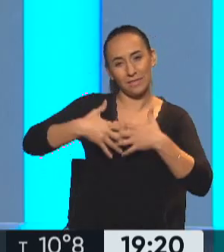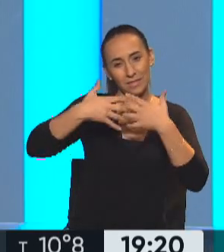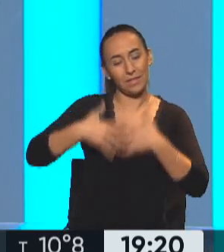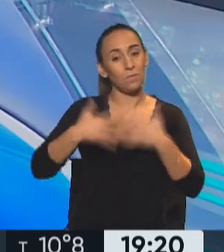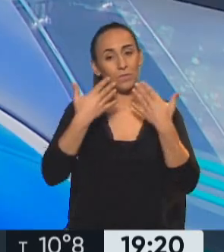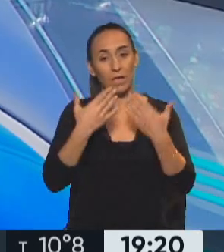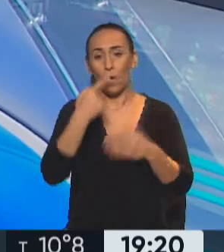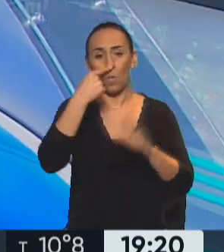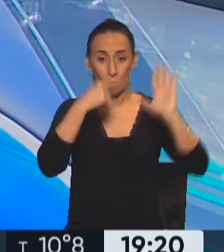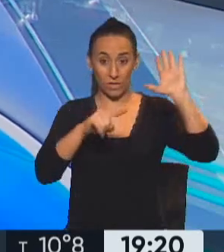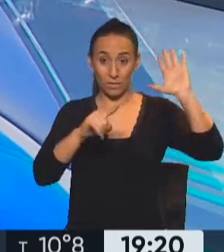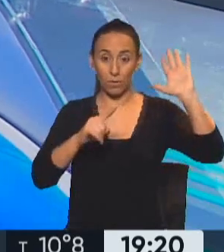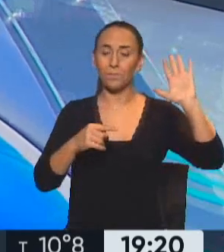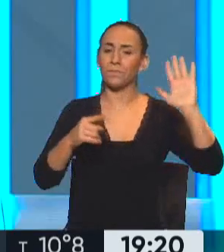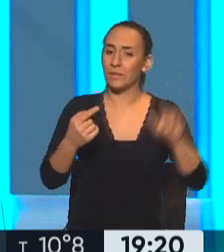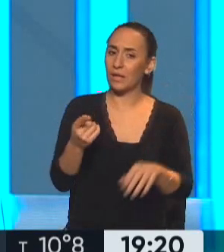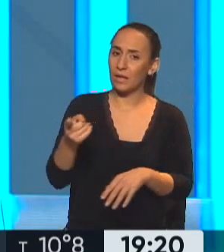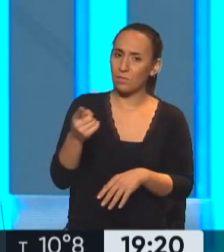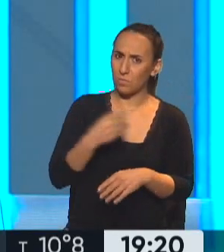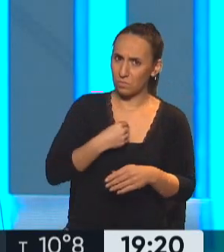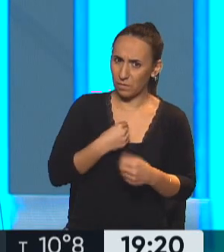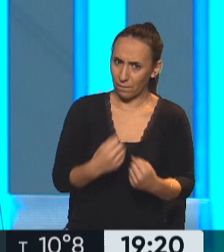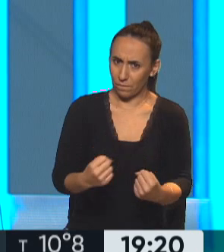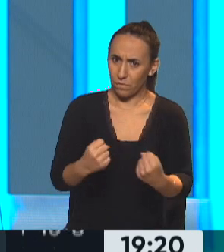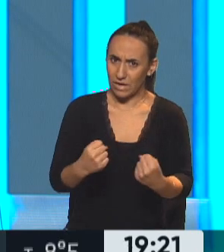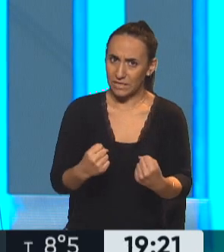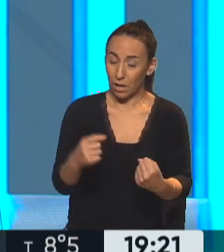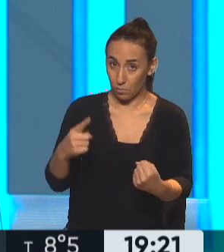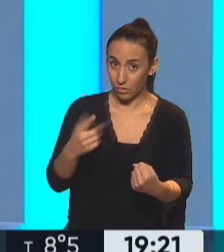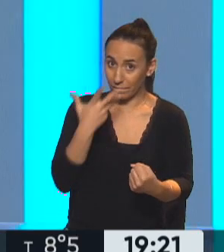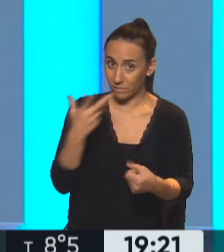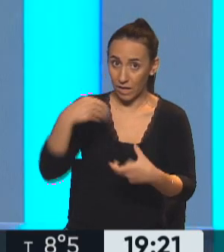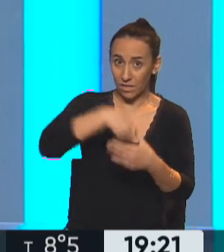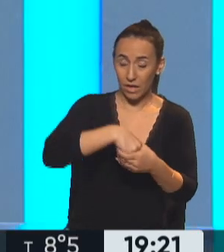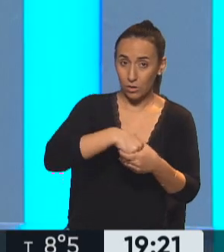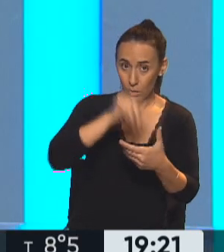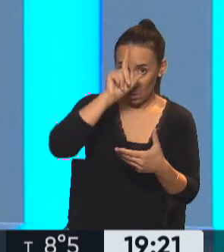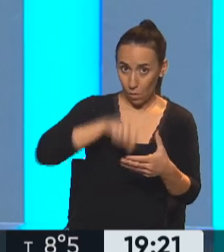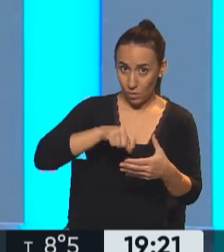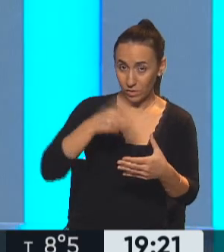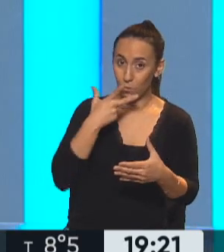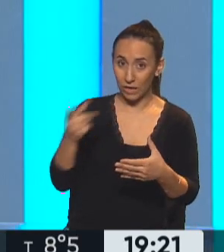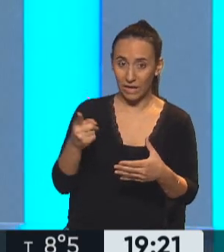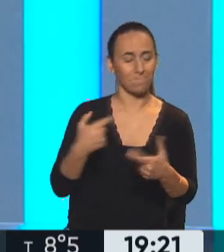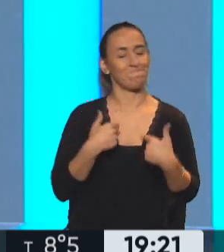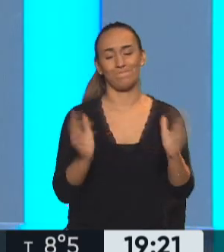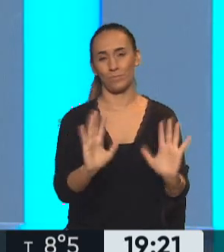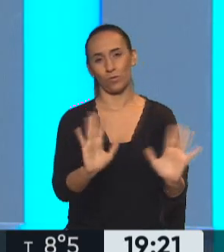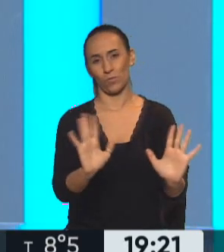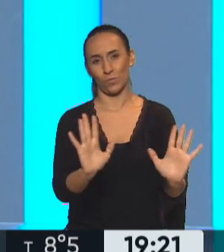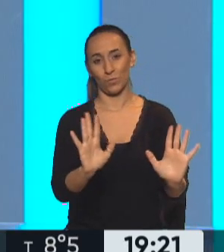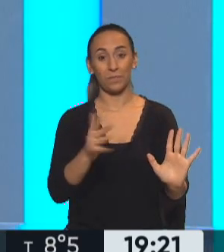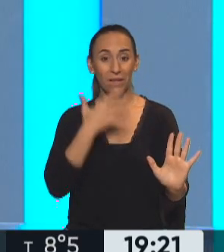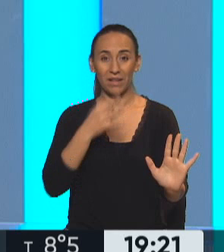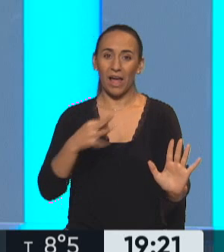última oración? Sí, claro, Sí. por ¿Se supuesto. ¿Se siente con fuerza, con ganas para ser juez de la Corte? No. Yo no, yo en realidad a